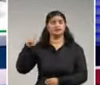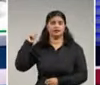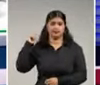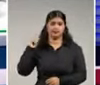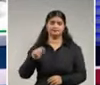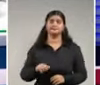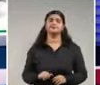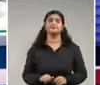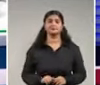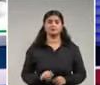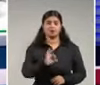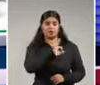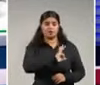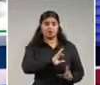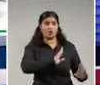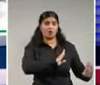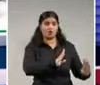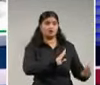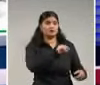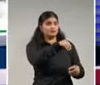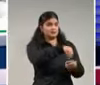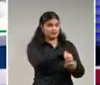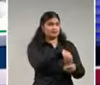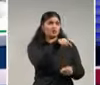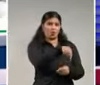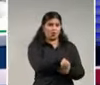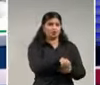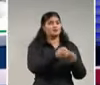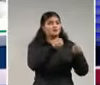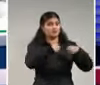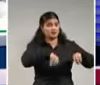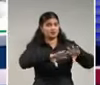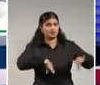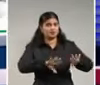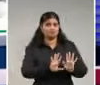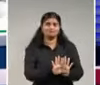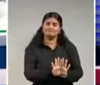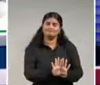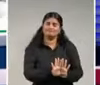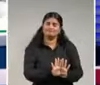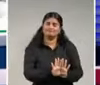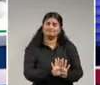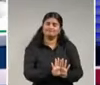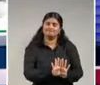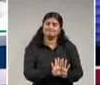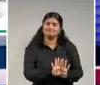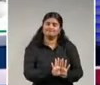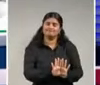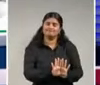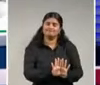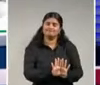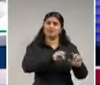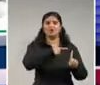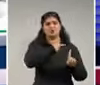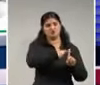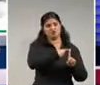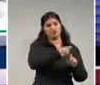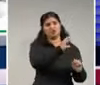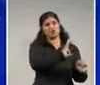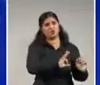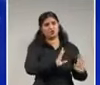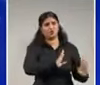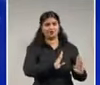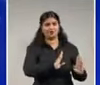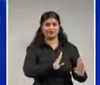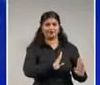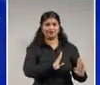Por tanto, el oriente del país hoy con una situación muy despejada, muy favorable, sin casos autóctonos por